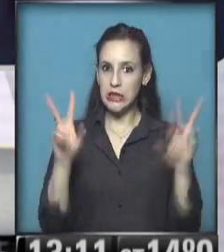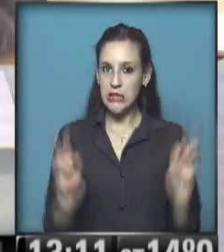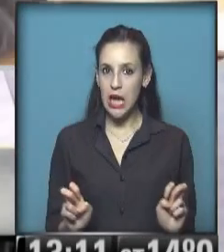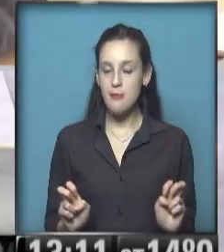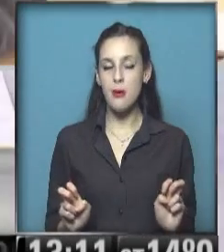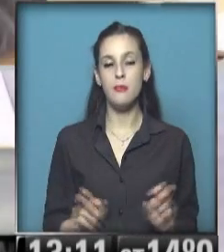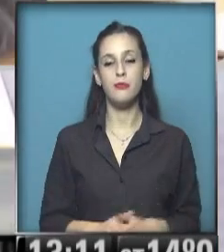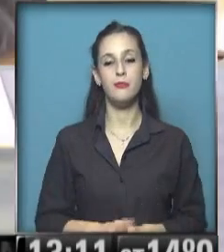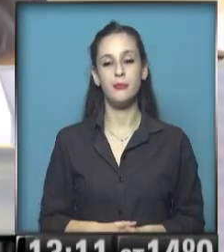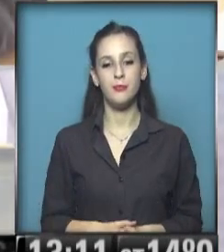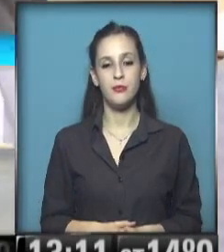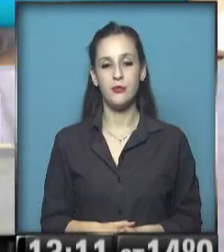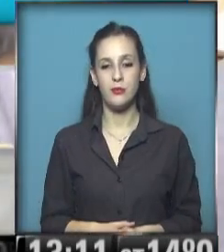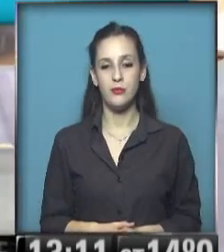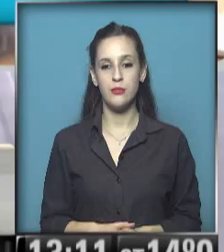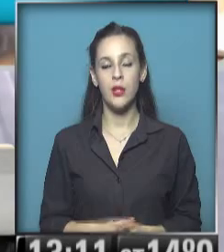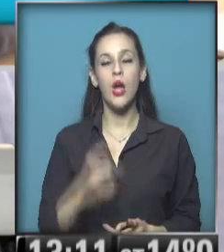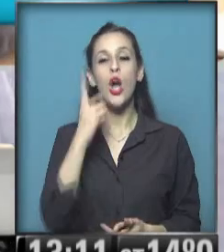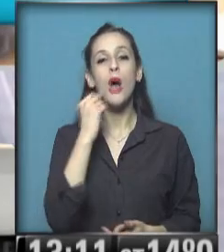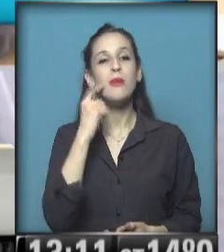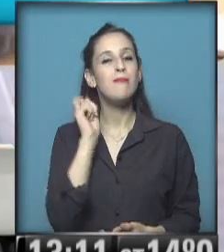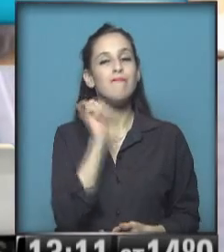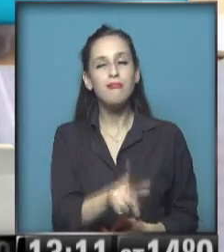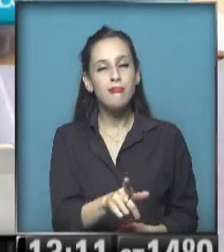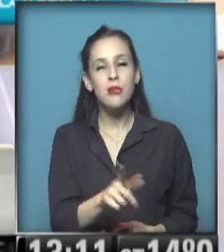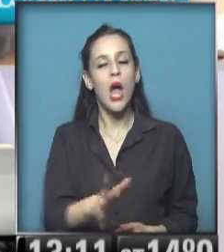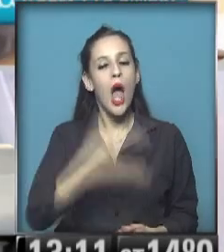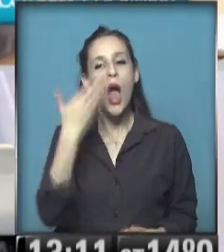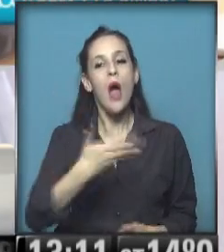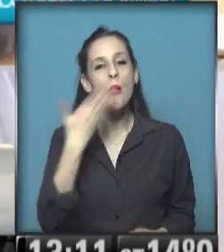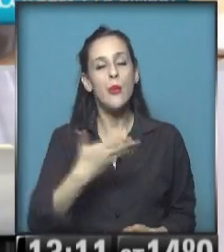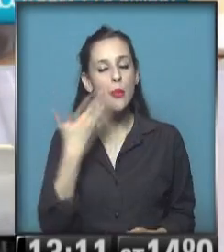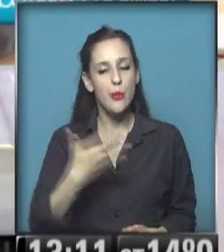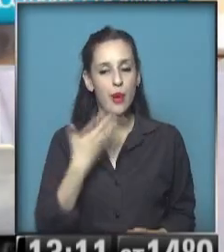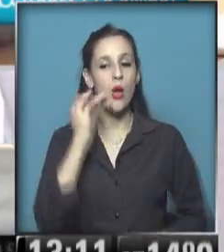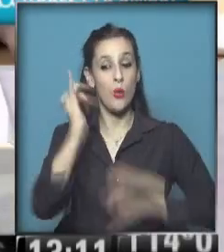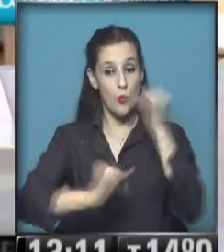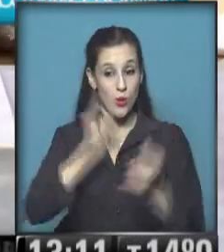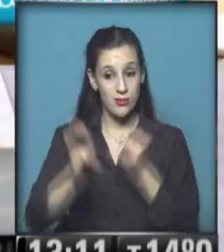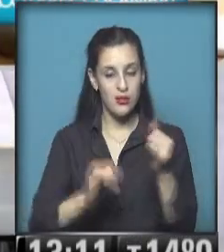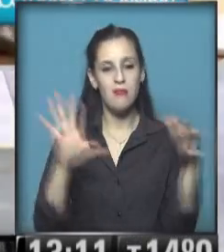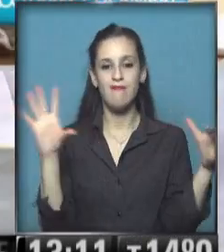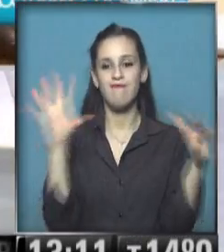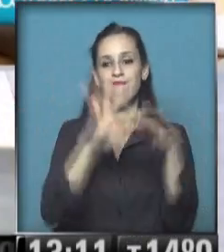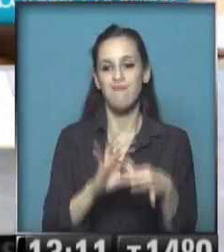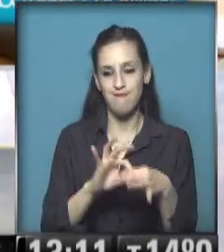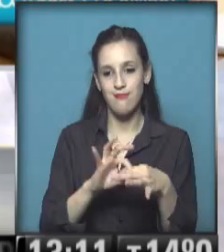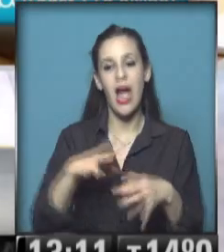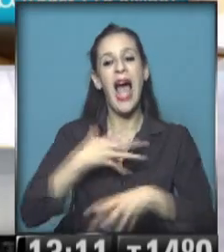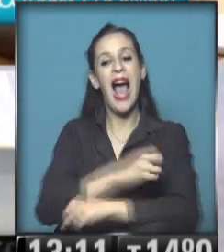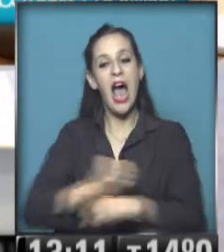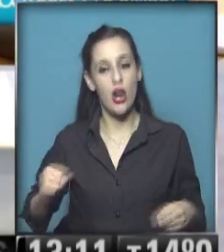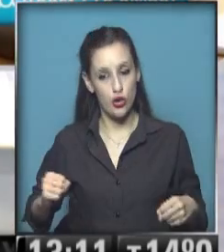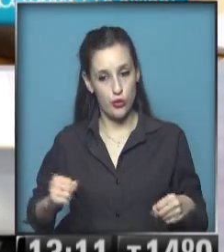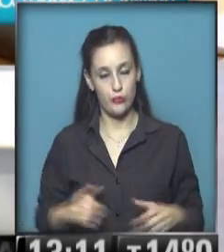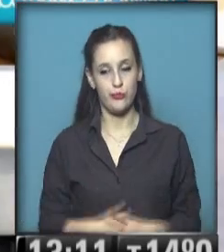y excluyentemente una sola explicación, que es la vinculada a la doctora Elisa Carrió. La doctora Elisa Carrió